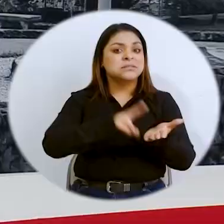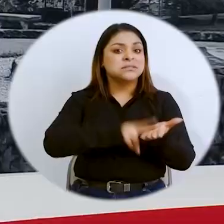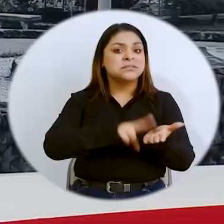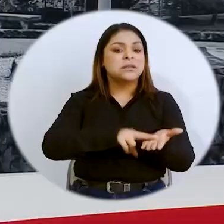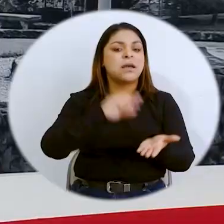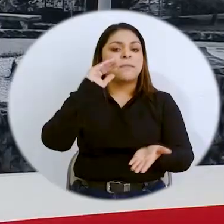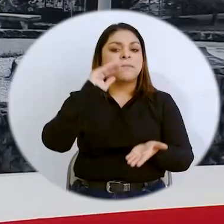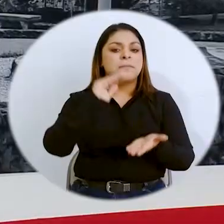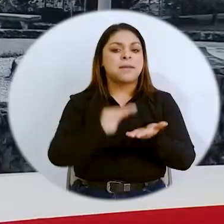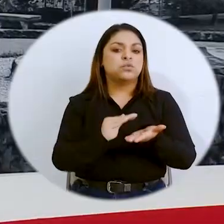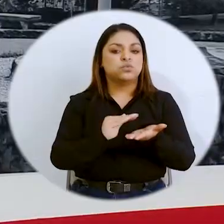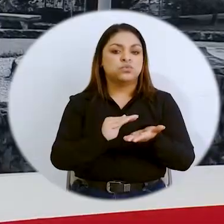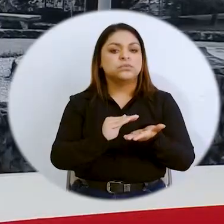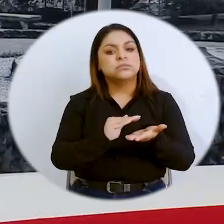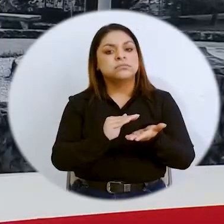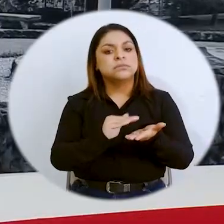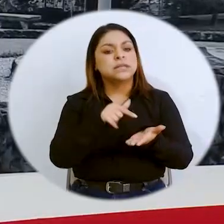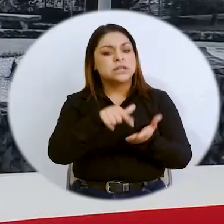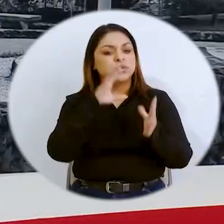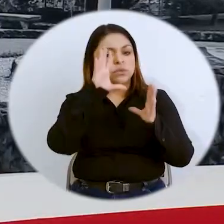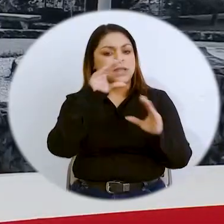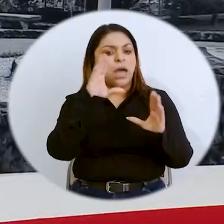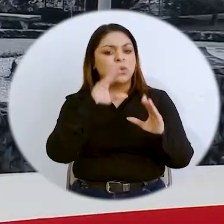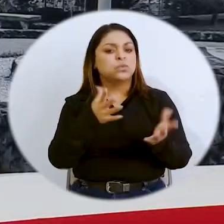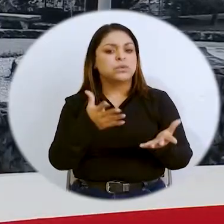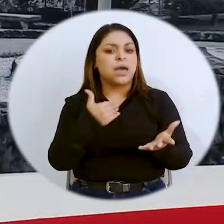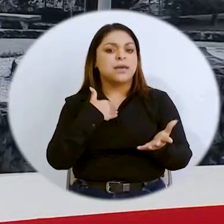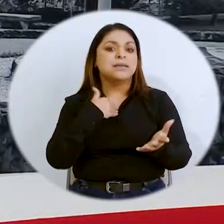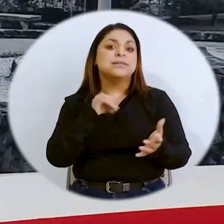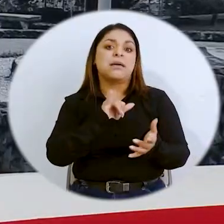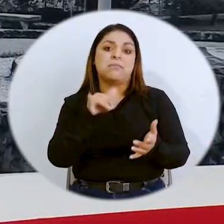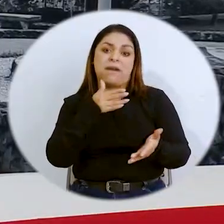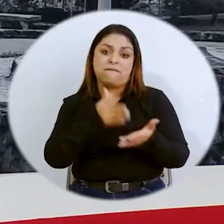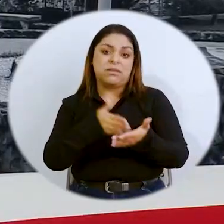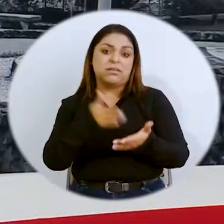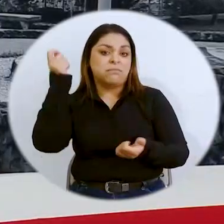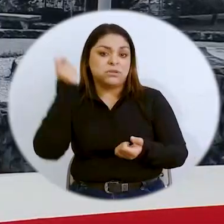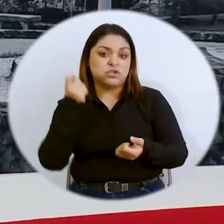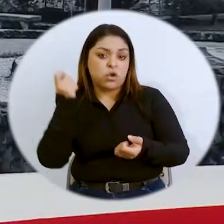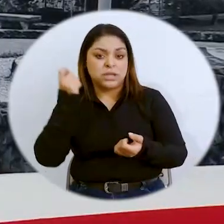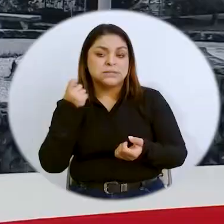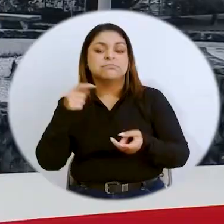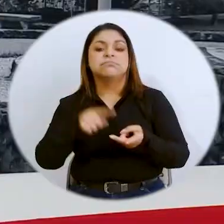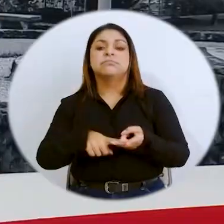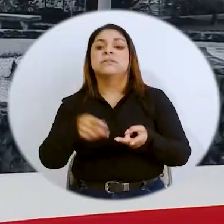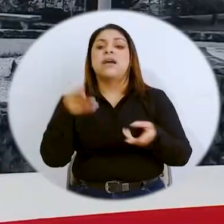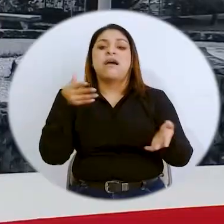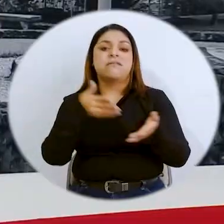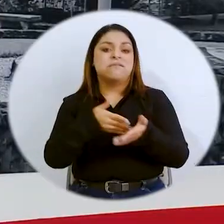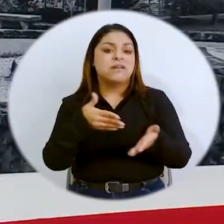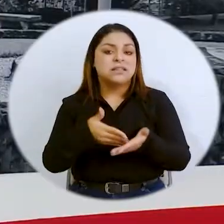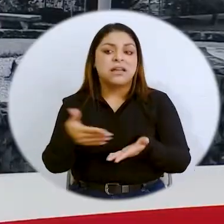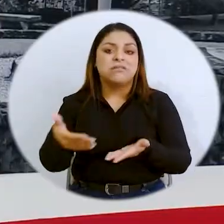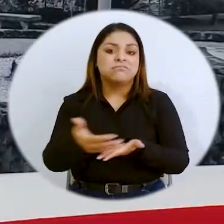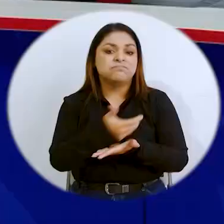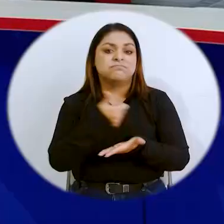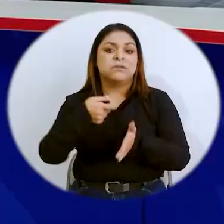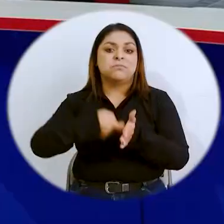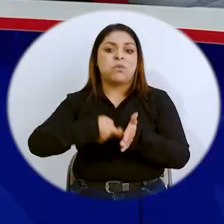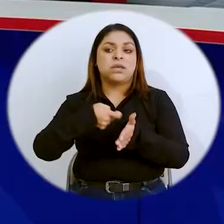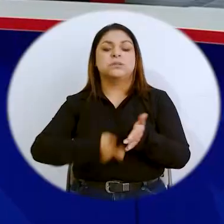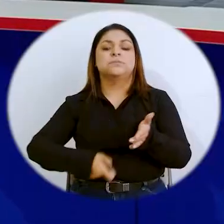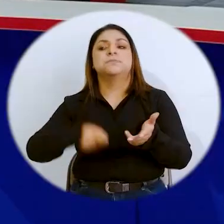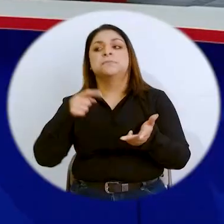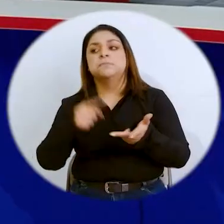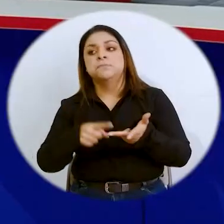que todavía analizar esos datos. Eso va a tener impacto no solamente en el tema de las pensiones, va a tener impacto en el tema de la recaudación